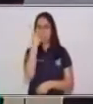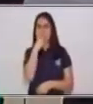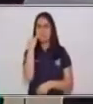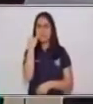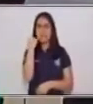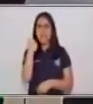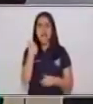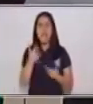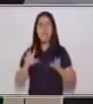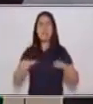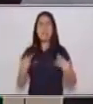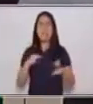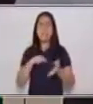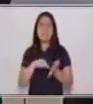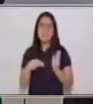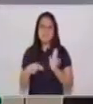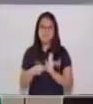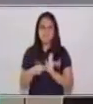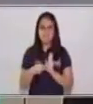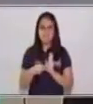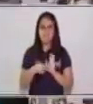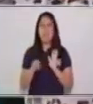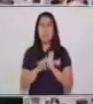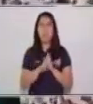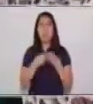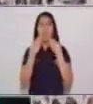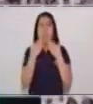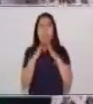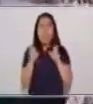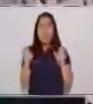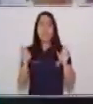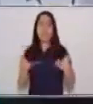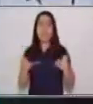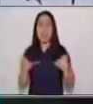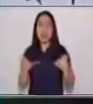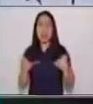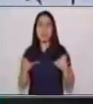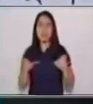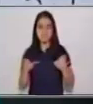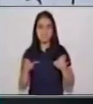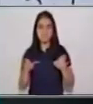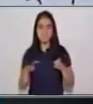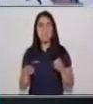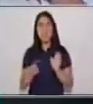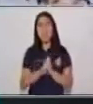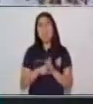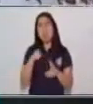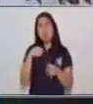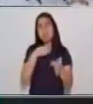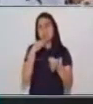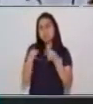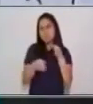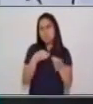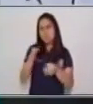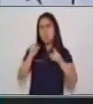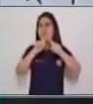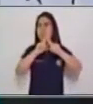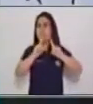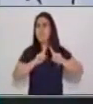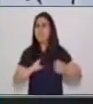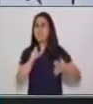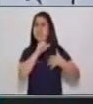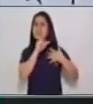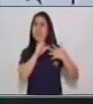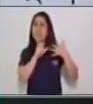de un conjunto de textos que tienen las características literarias. Recuérdate que la poesía es del